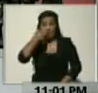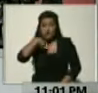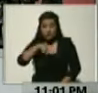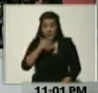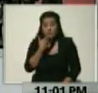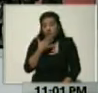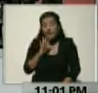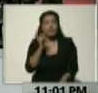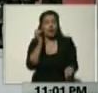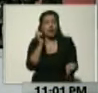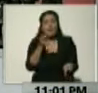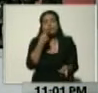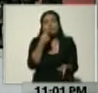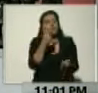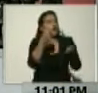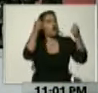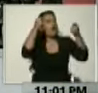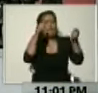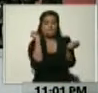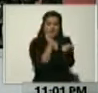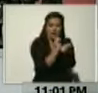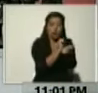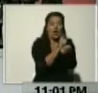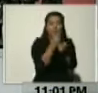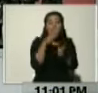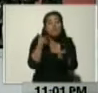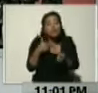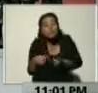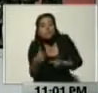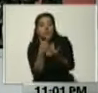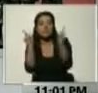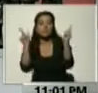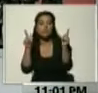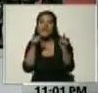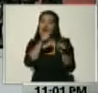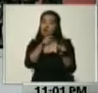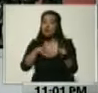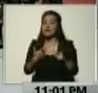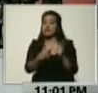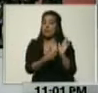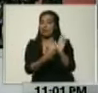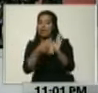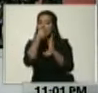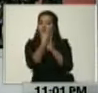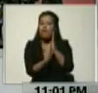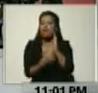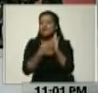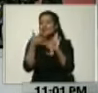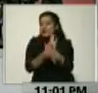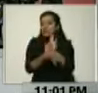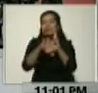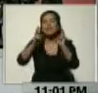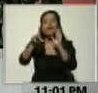cual sería sufragada por el Foro Penal Venezolano, destinada a difundir el texto de la ley de amnesia